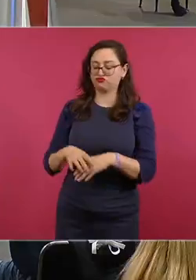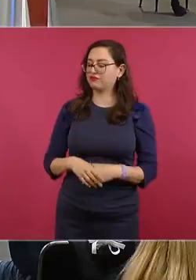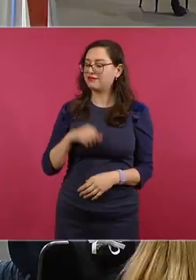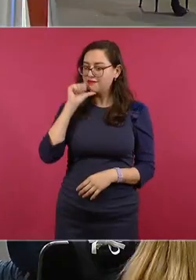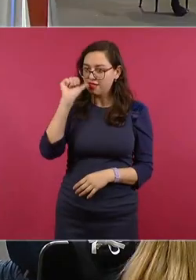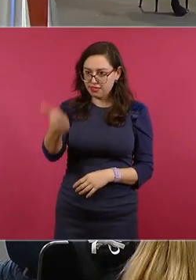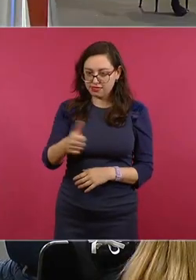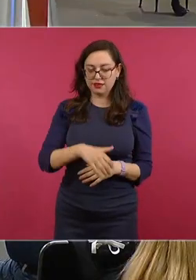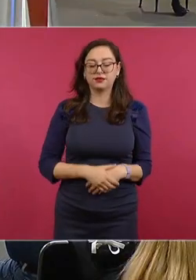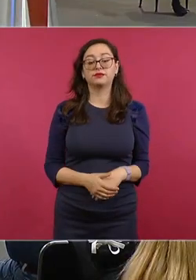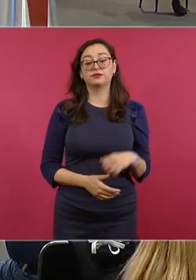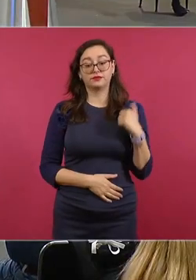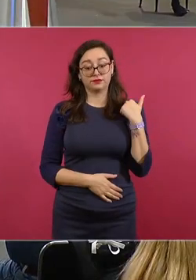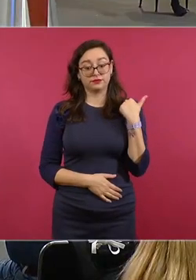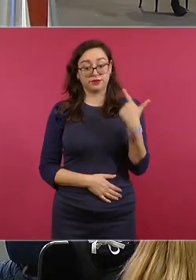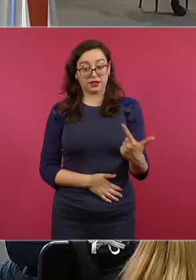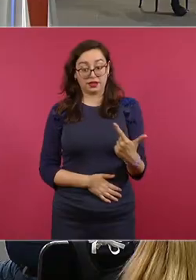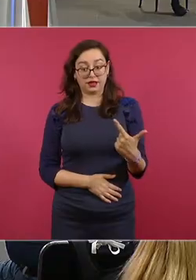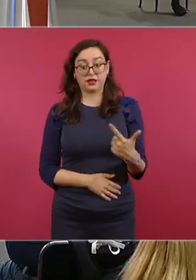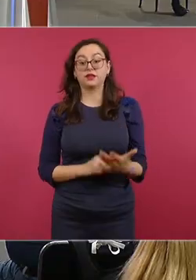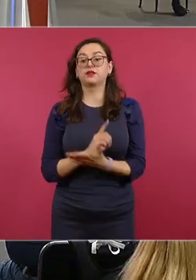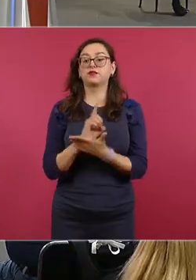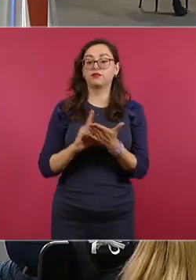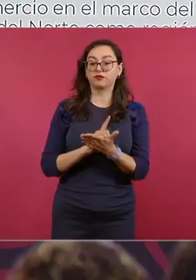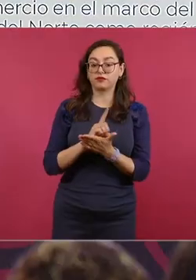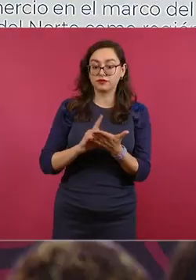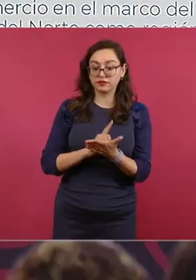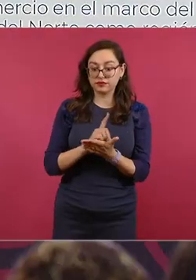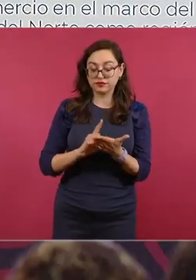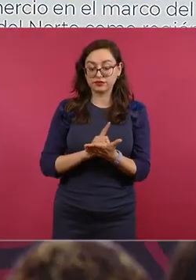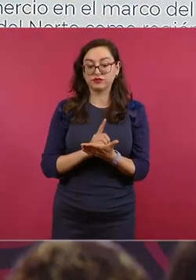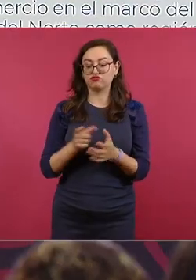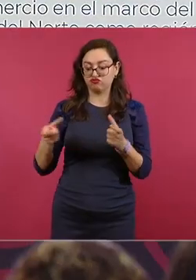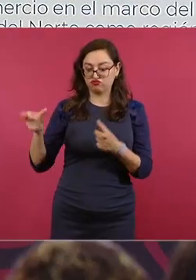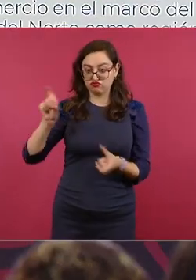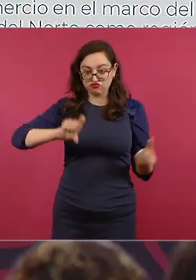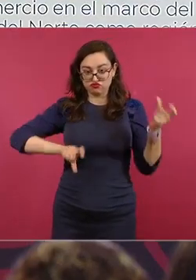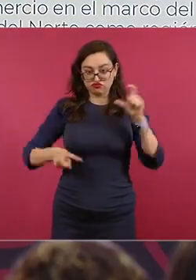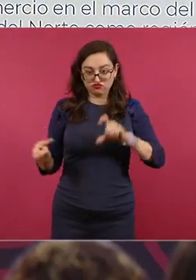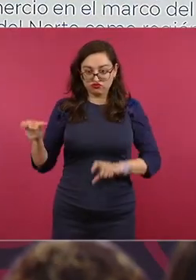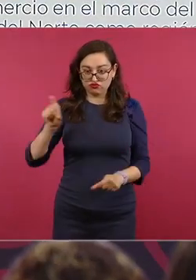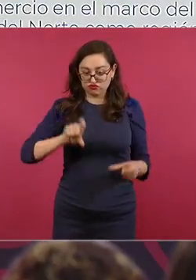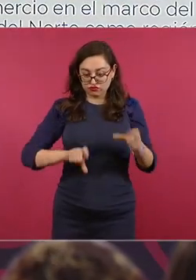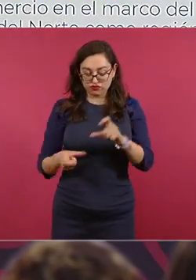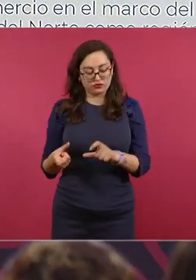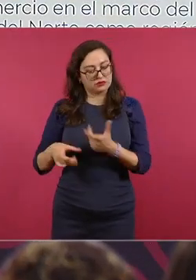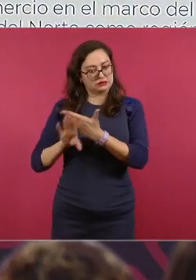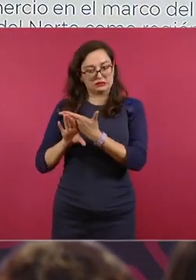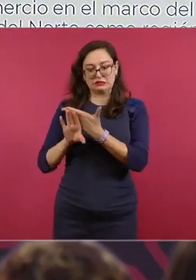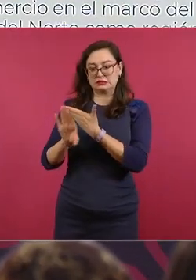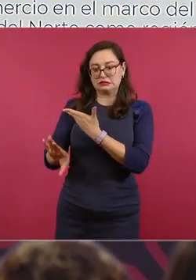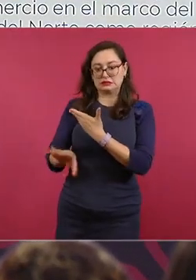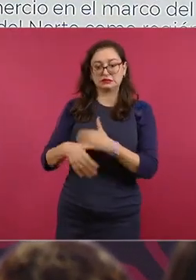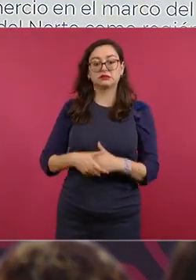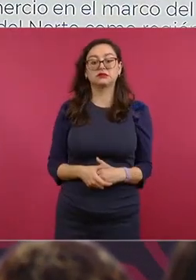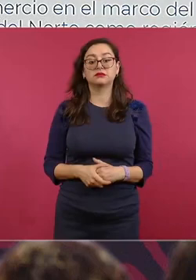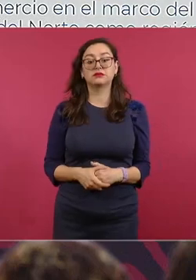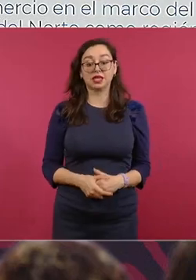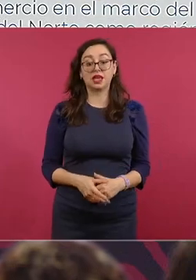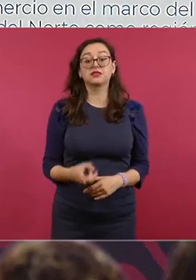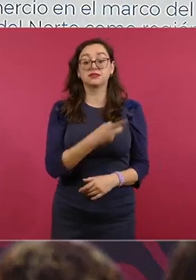Siete, combatir el narcotráfico y el consumo de drogas químicas como el fentanilo. Pero hay que